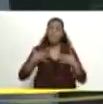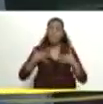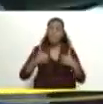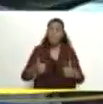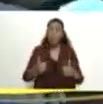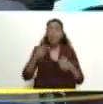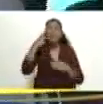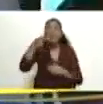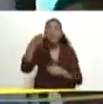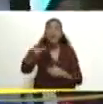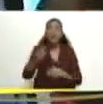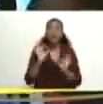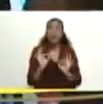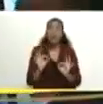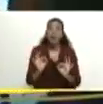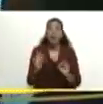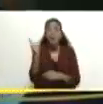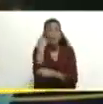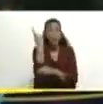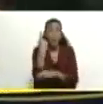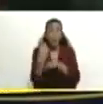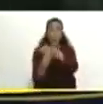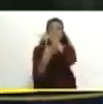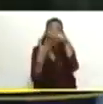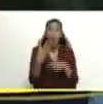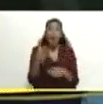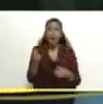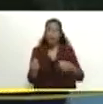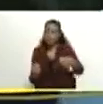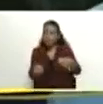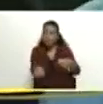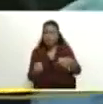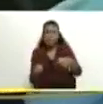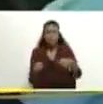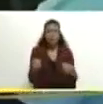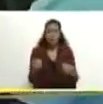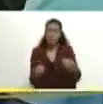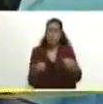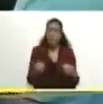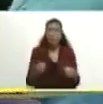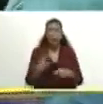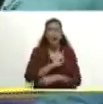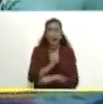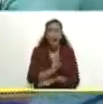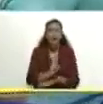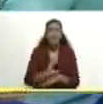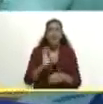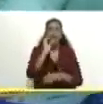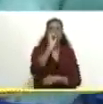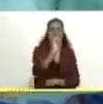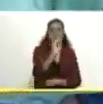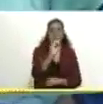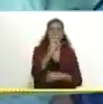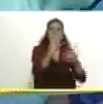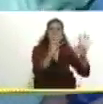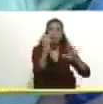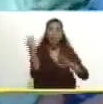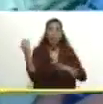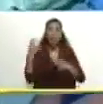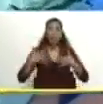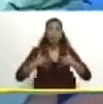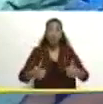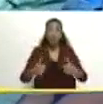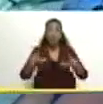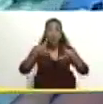las políticas de salud, ambulancias 4x4, que vienen a fortalecer la política del 0800. Salud La Guaira. Estas